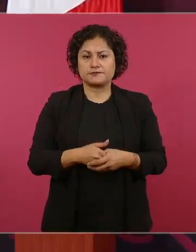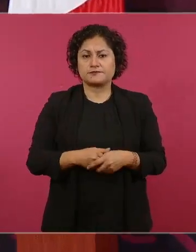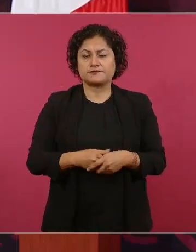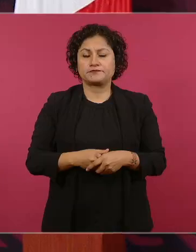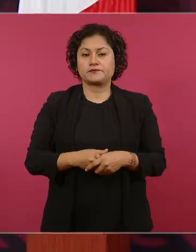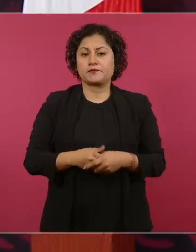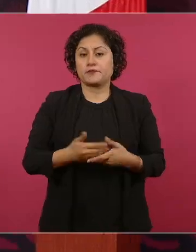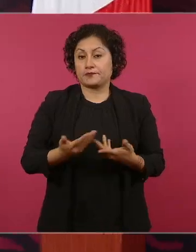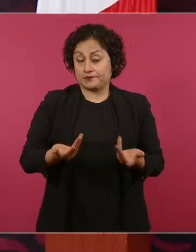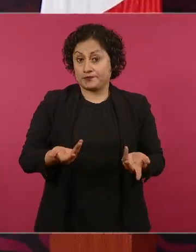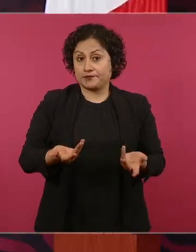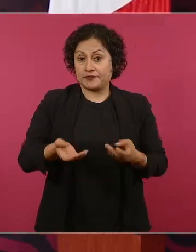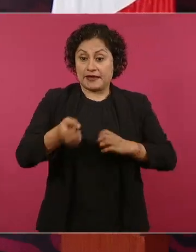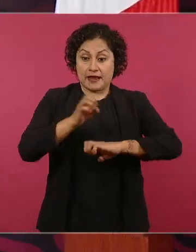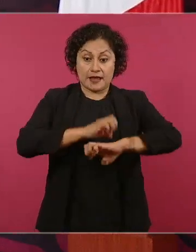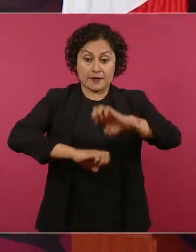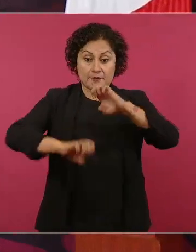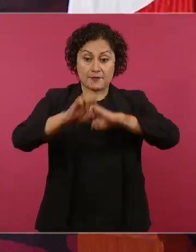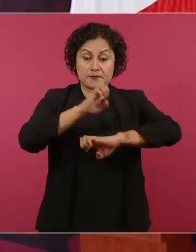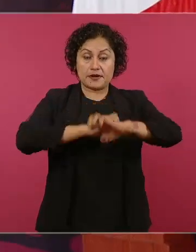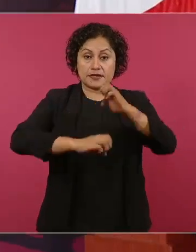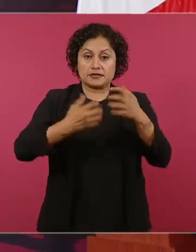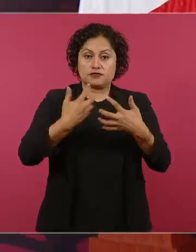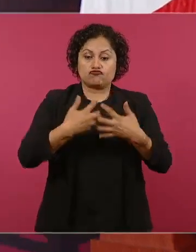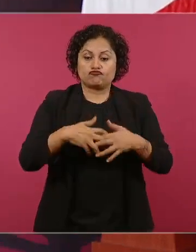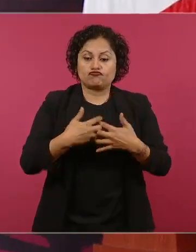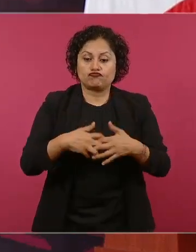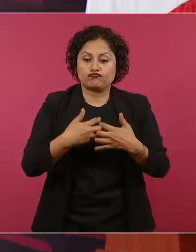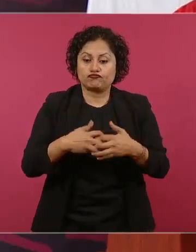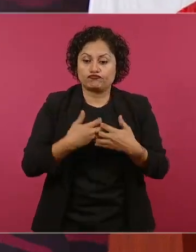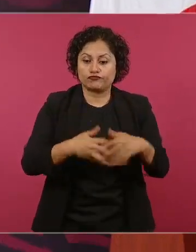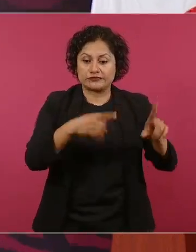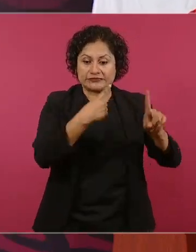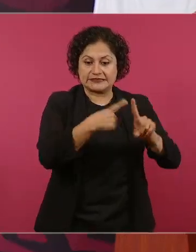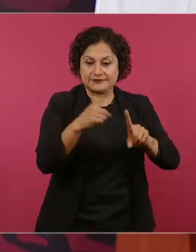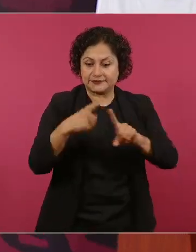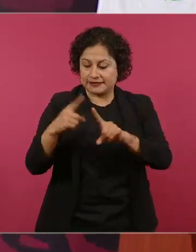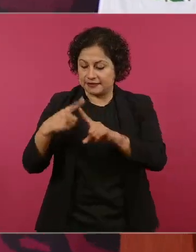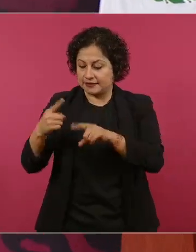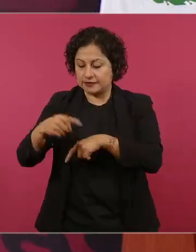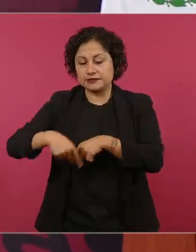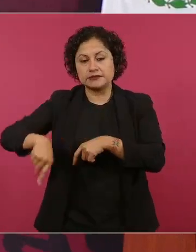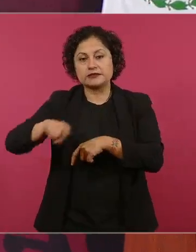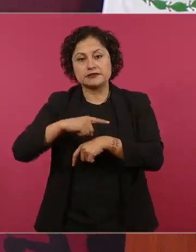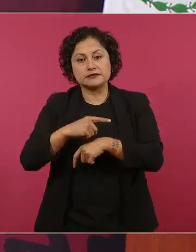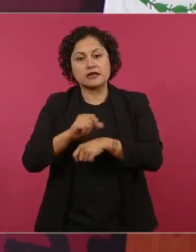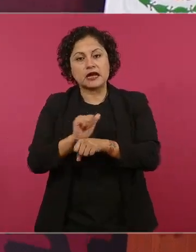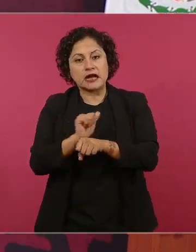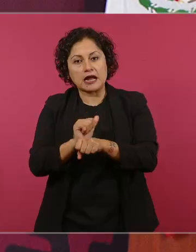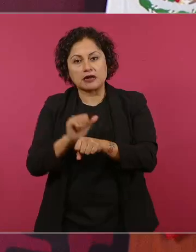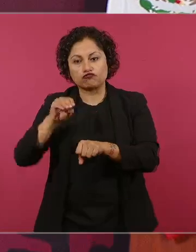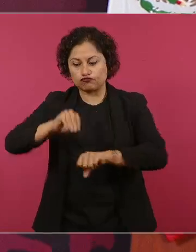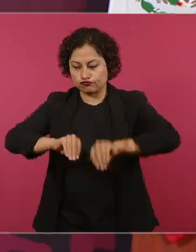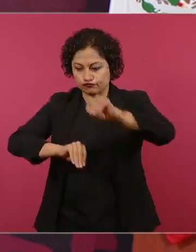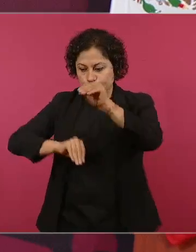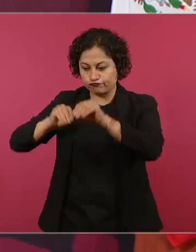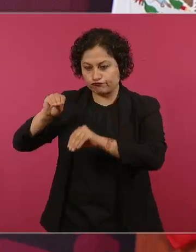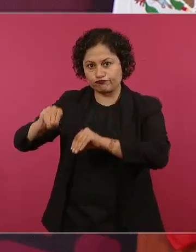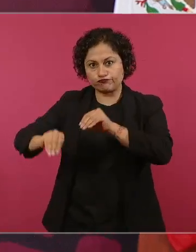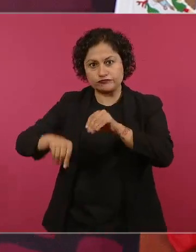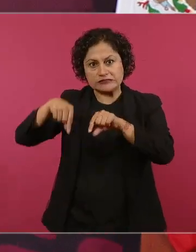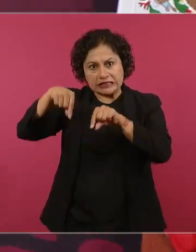Las empresas de autopartes, hay una relación en la frontera